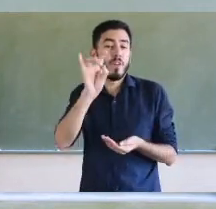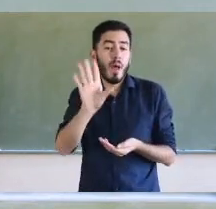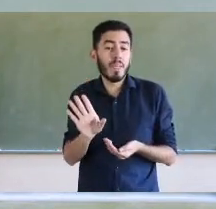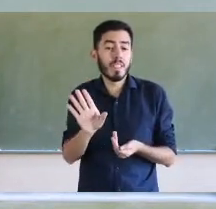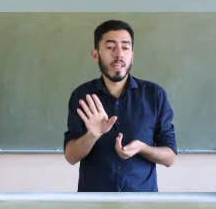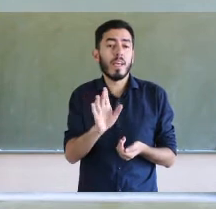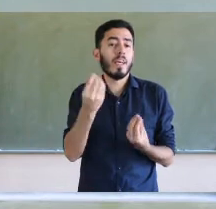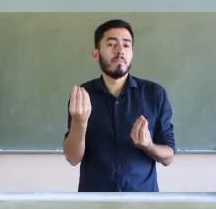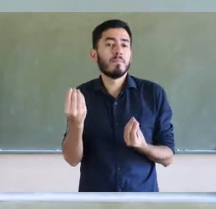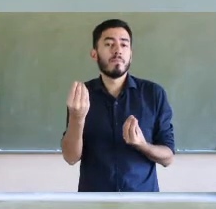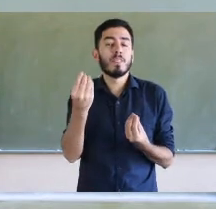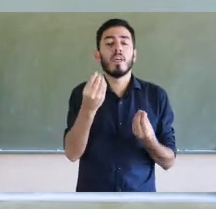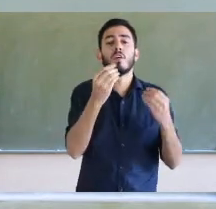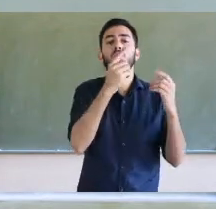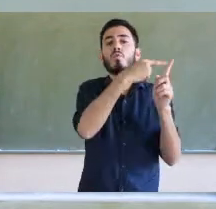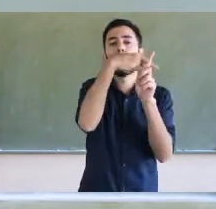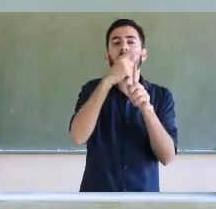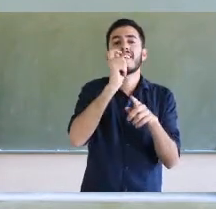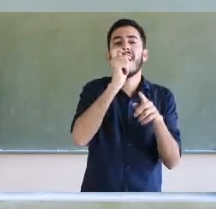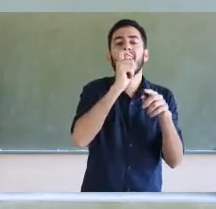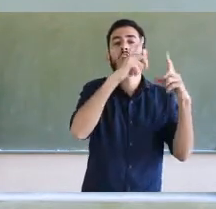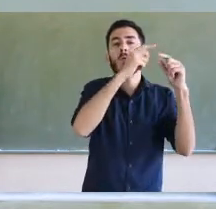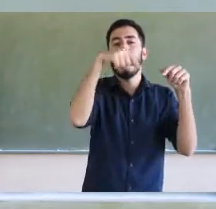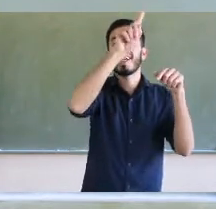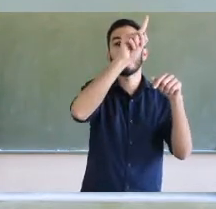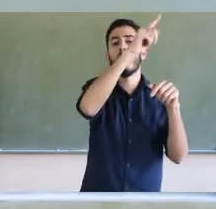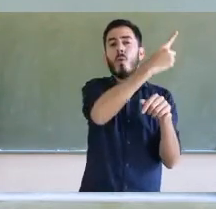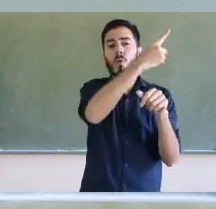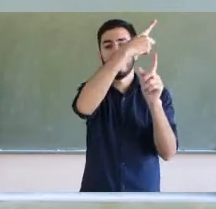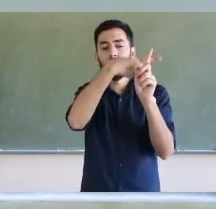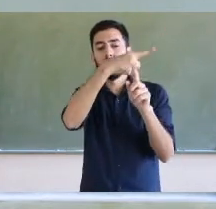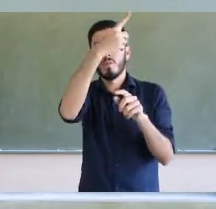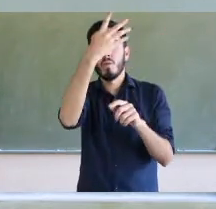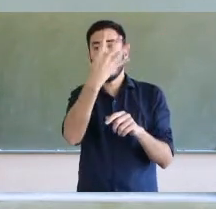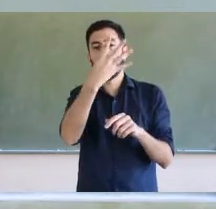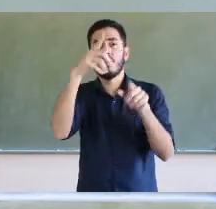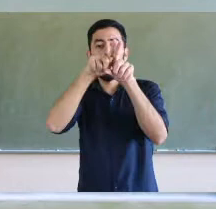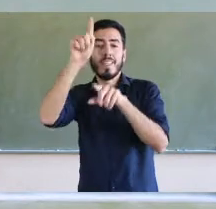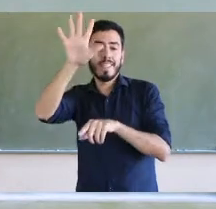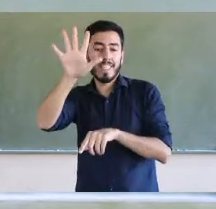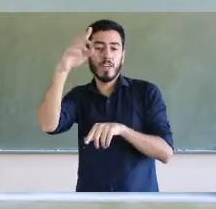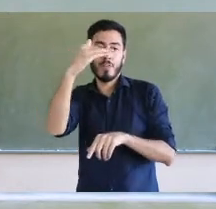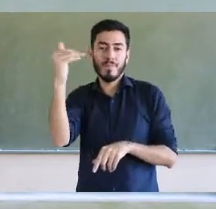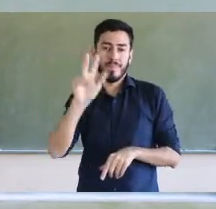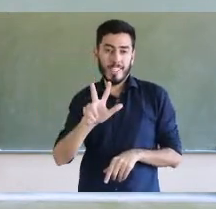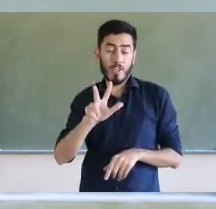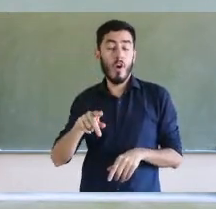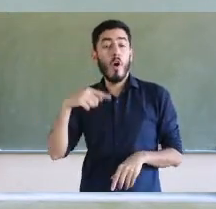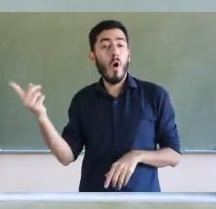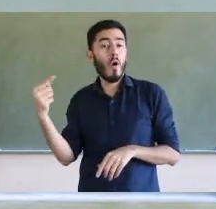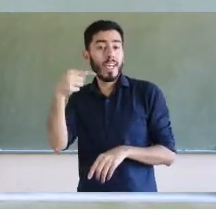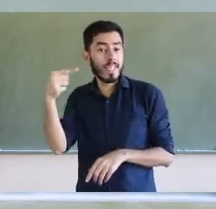simplemente es sumar los numeradores y el denominador queda el mismo. Lo mismo pasa en la resta,